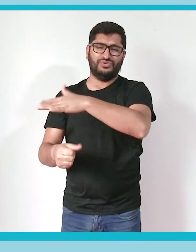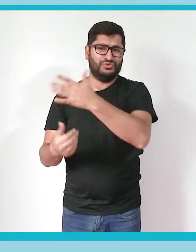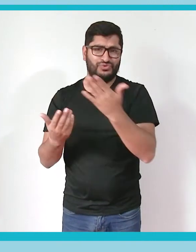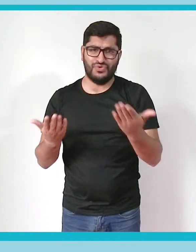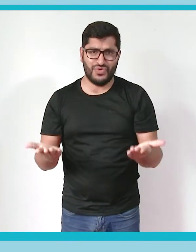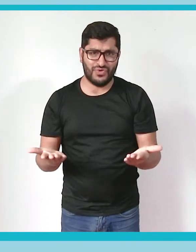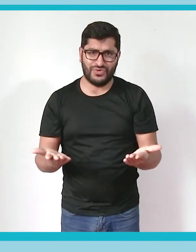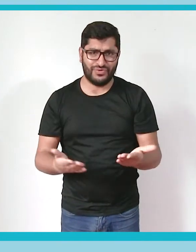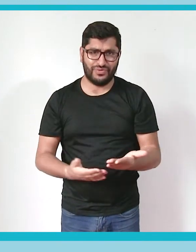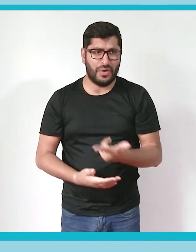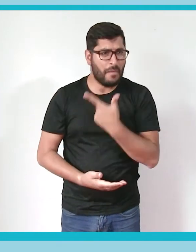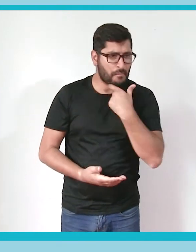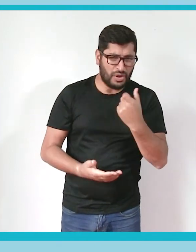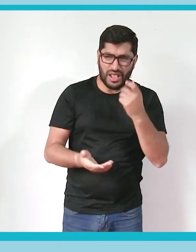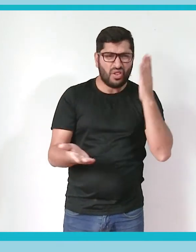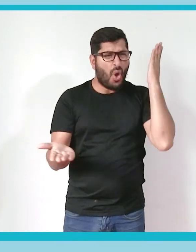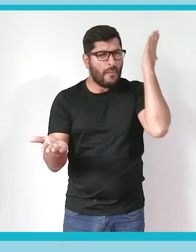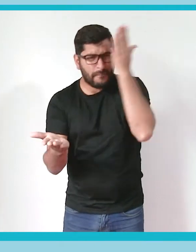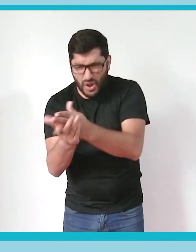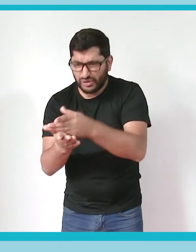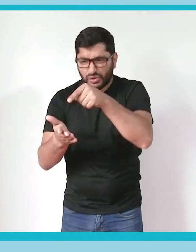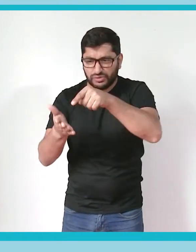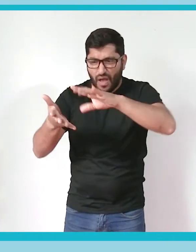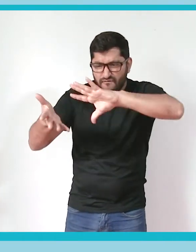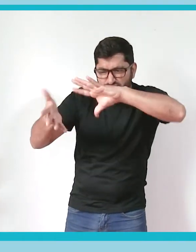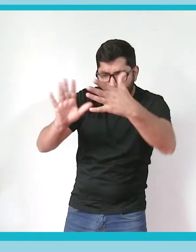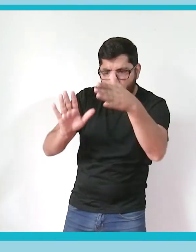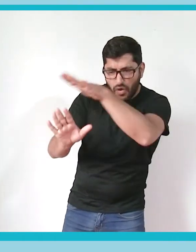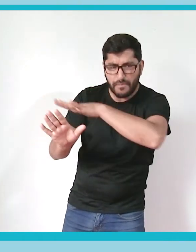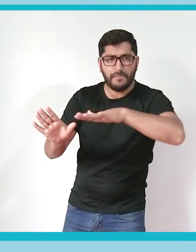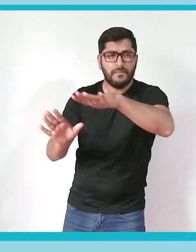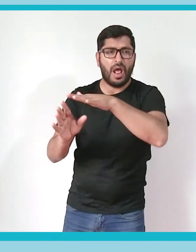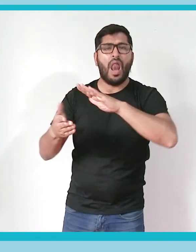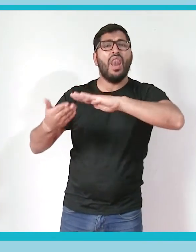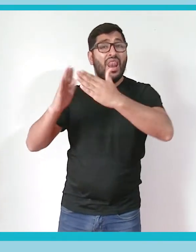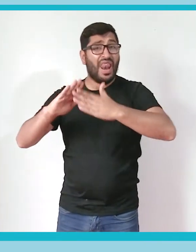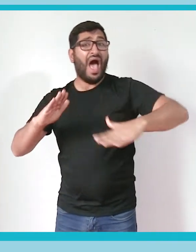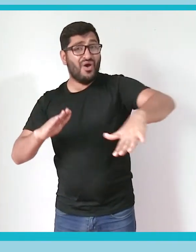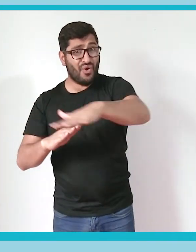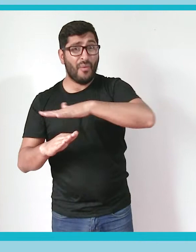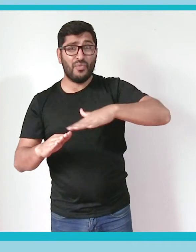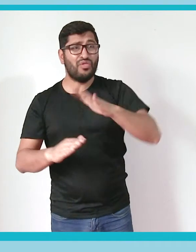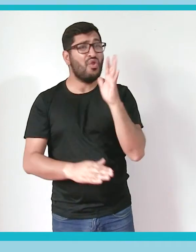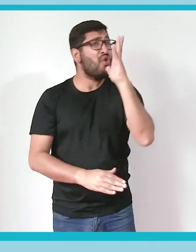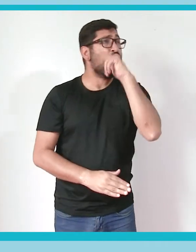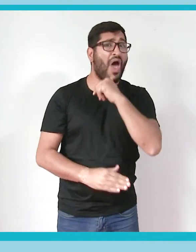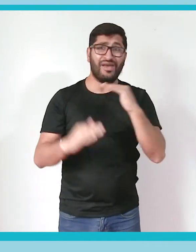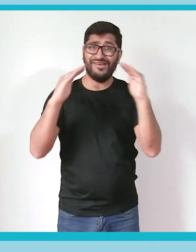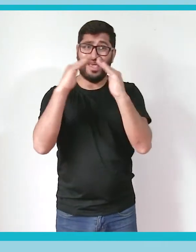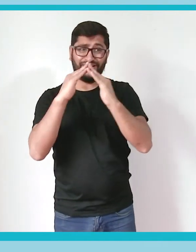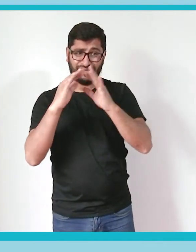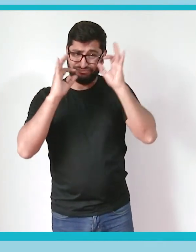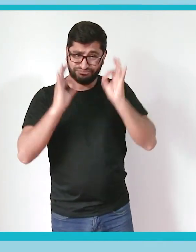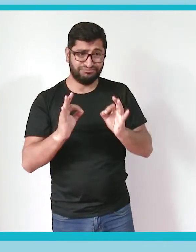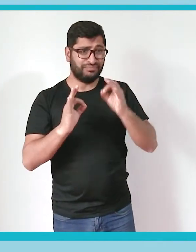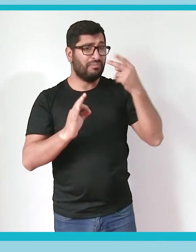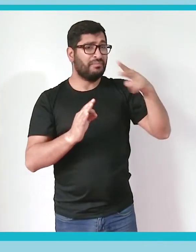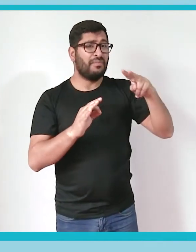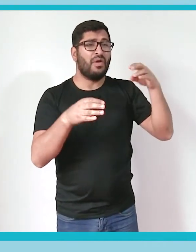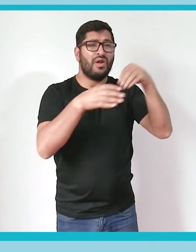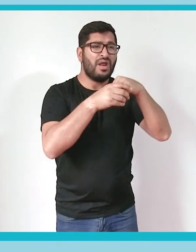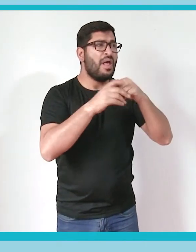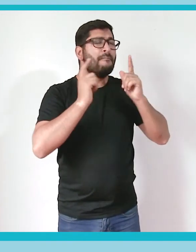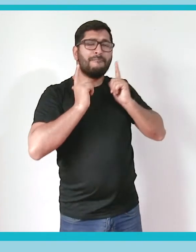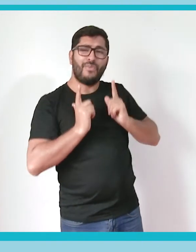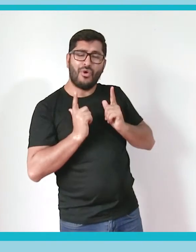maldad. ¿Por qué nos tuvieron que obligar de esa forma? En su comunidad no hay una casa de